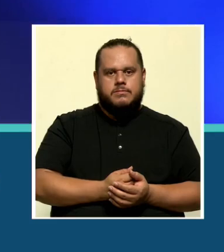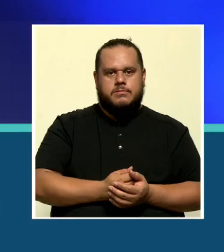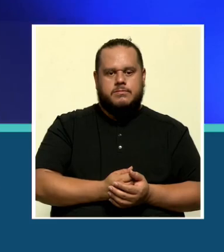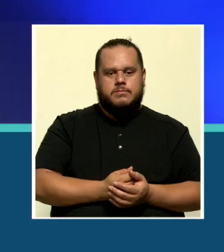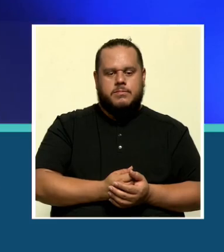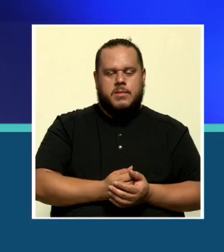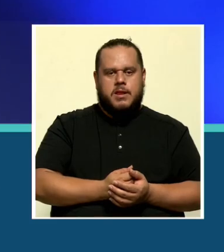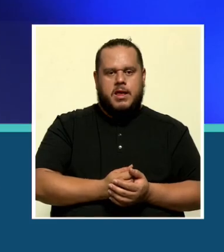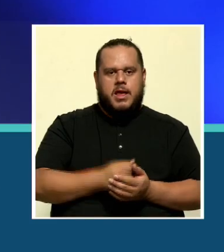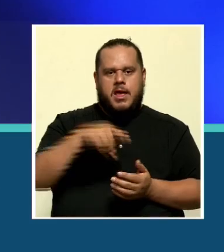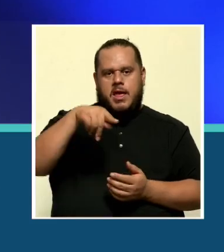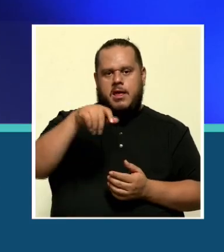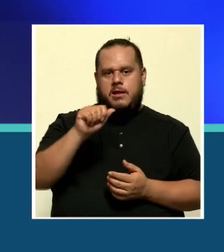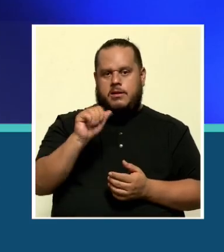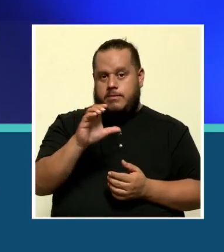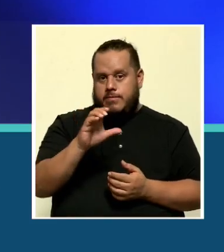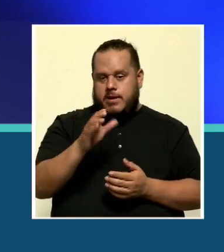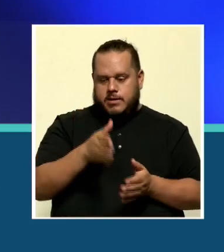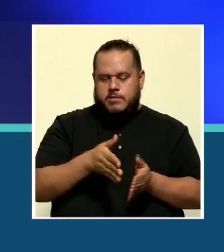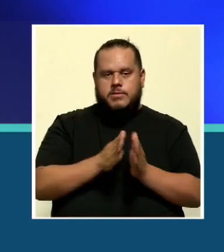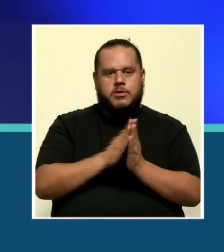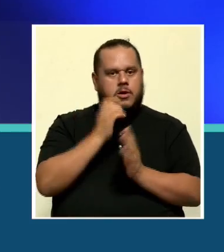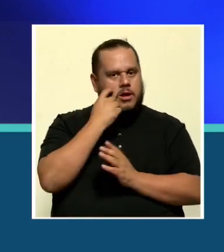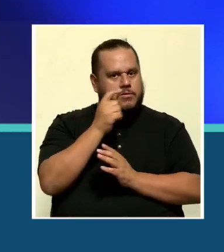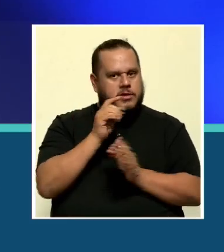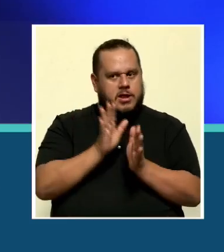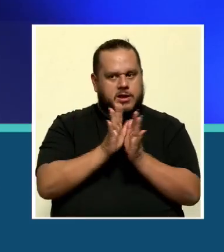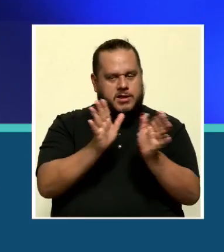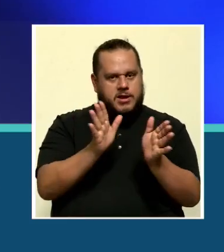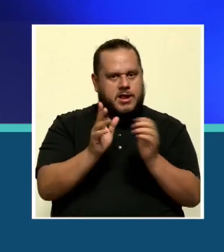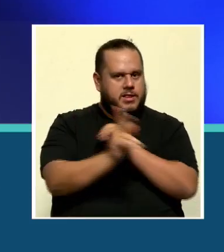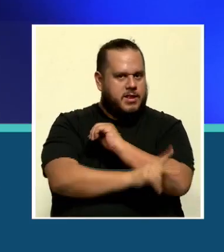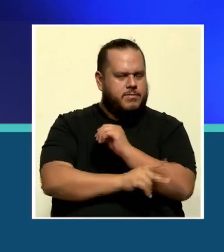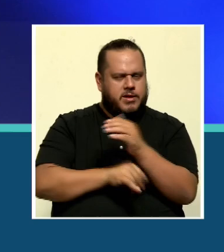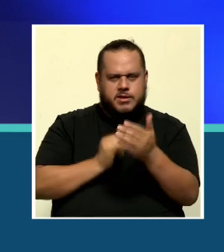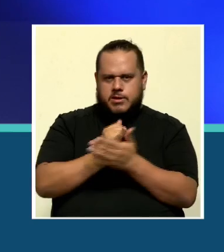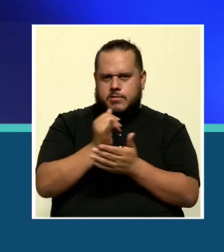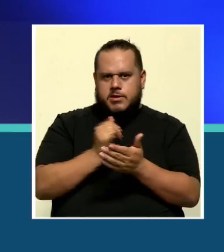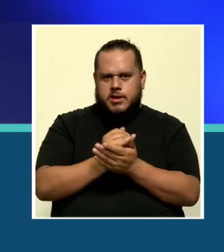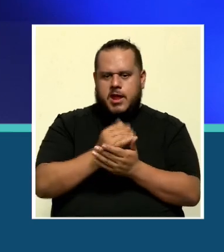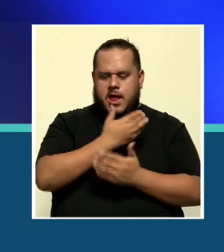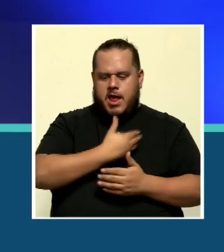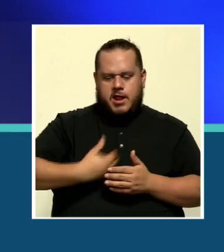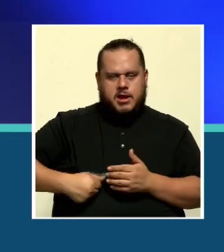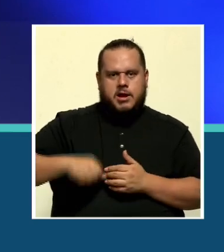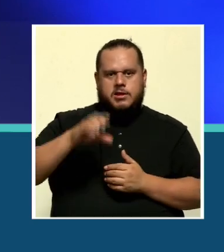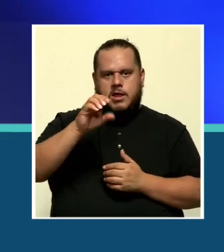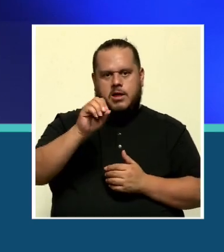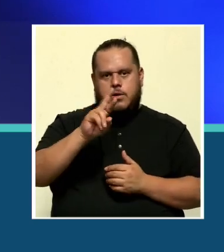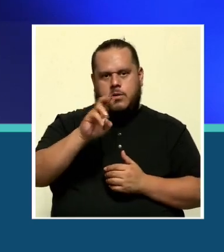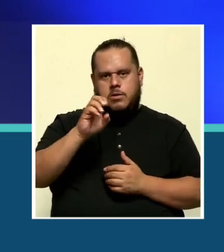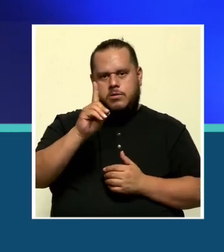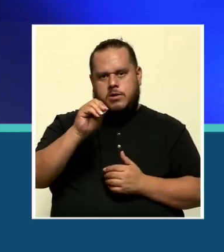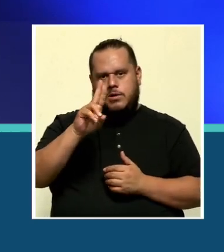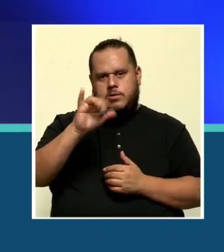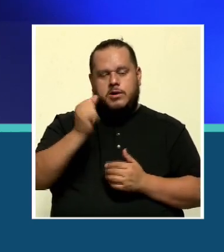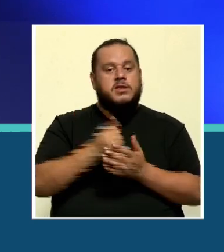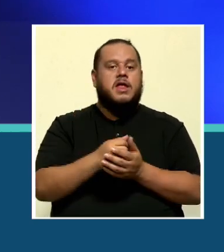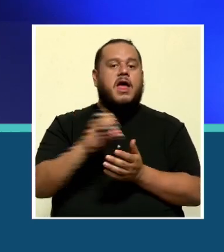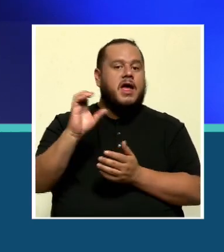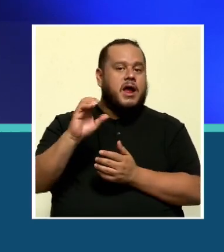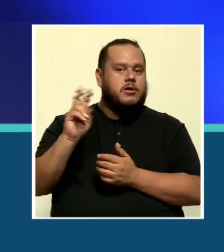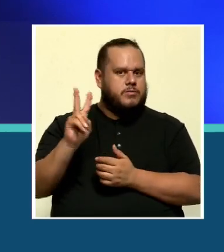El Partido Acción Ciudadana solicitó al fiscal general de la República investigar al alcalde de Corredores, Carlos Viales,